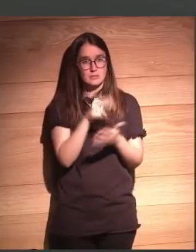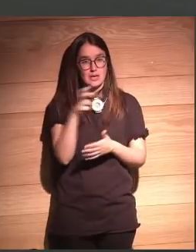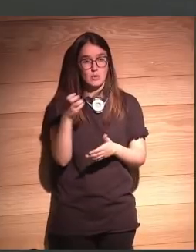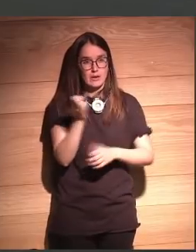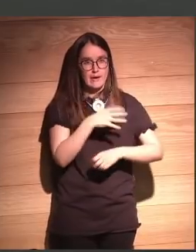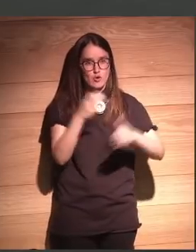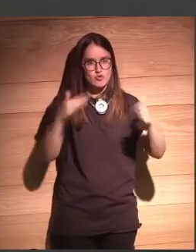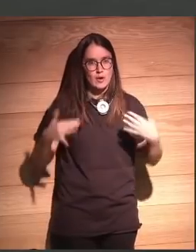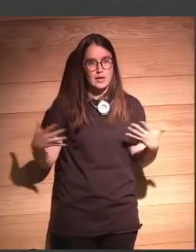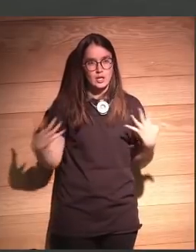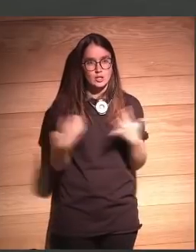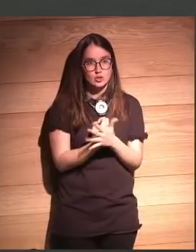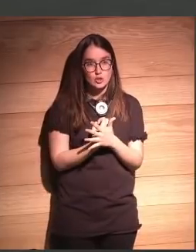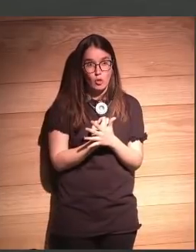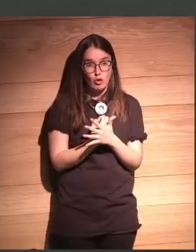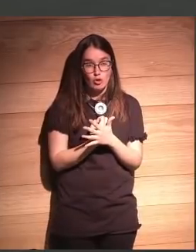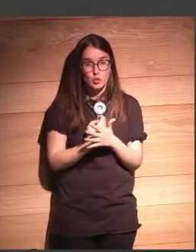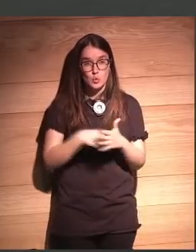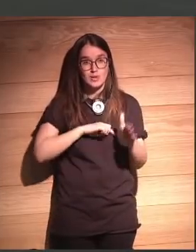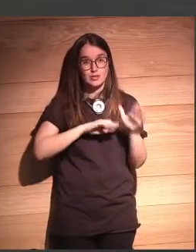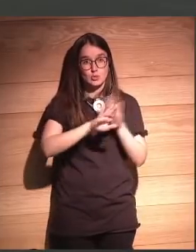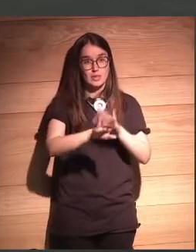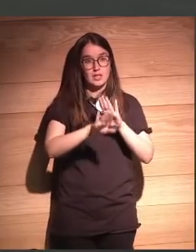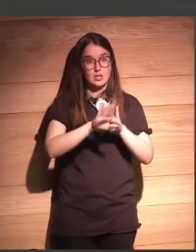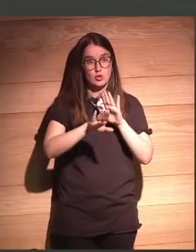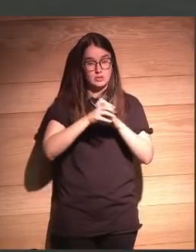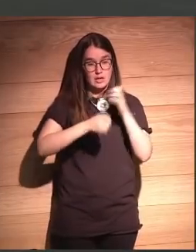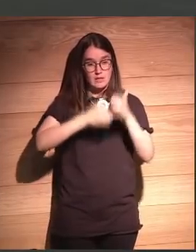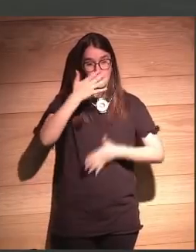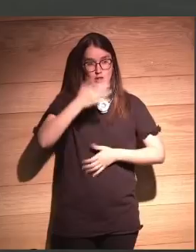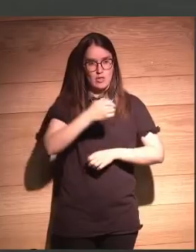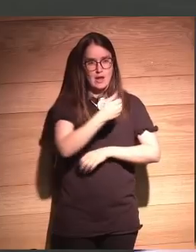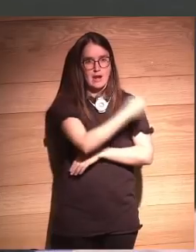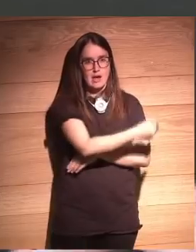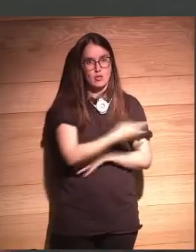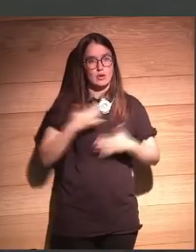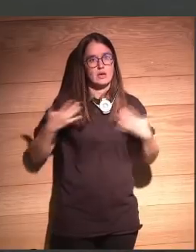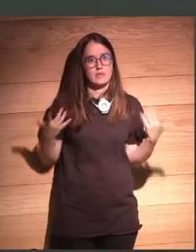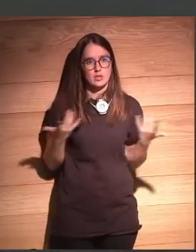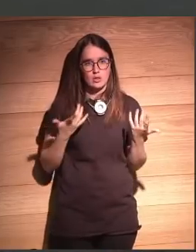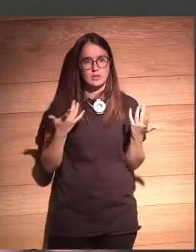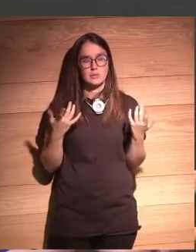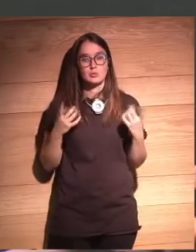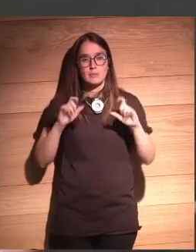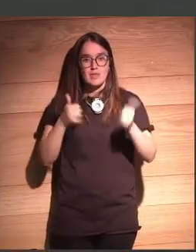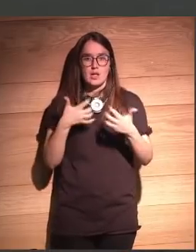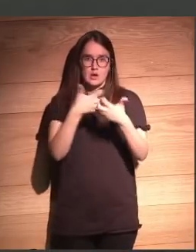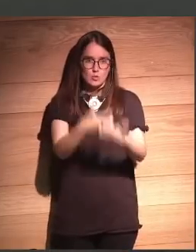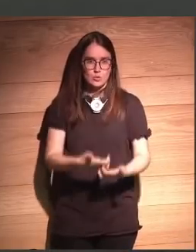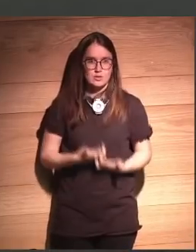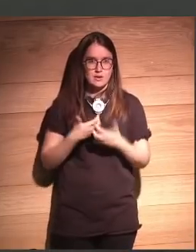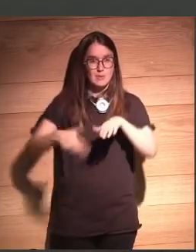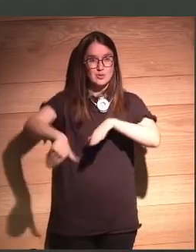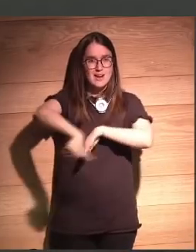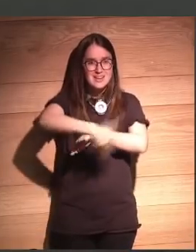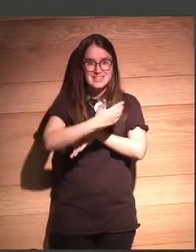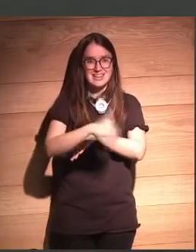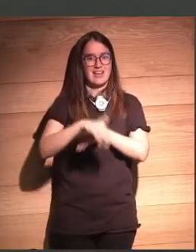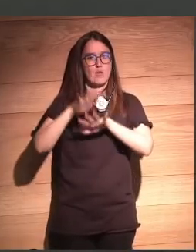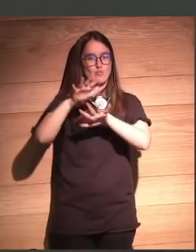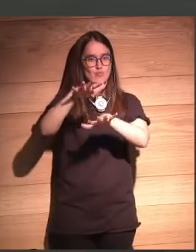ahorrados. Y todo esto son nuestros vecinos que viven en el edificio de al lado. Entonces, pongámonos a luchar, salgamos a las